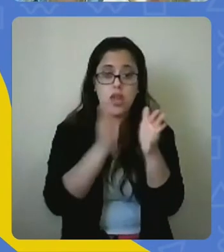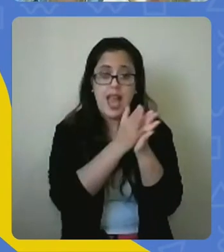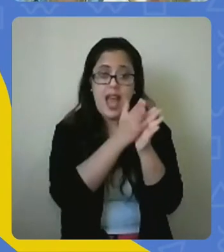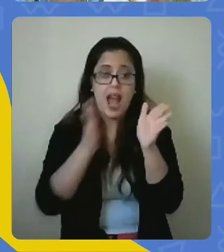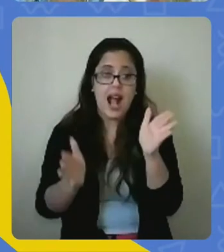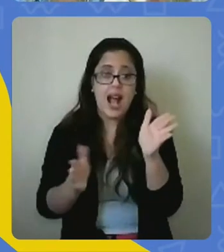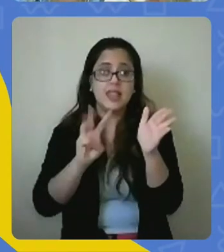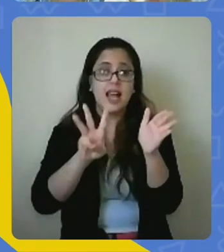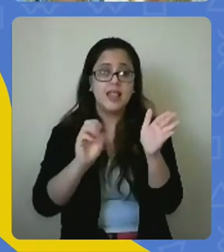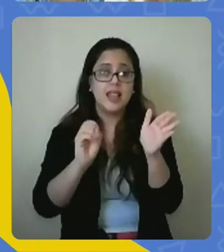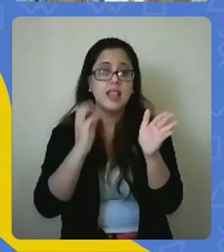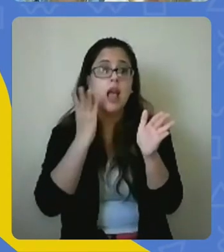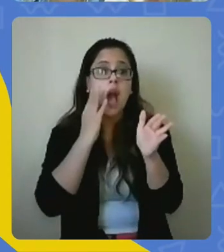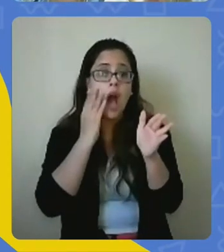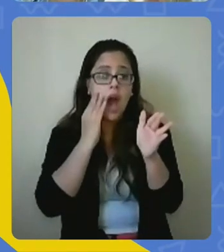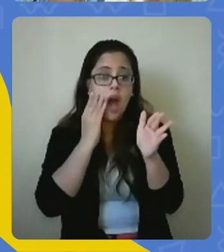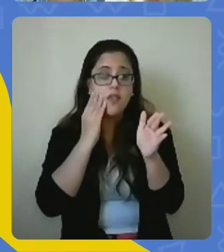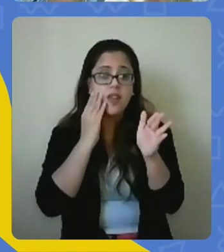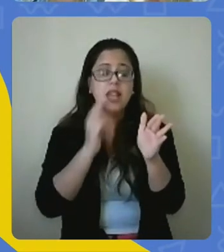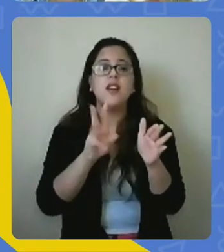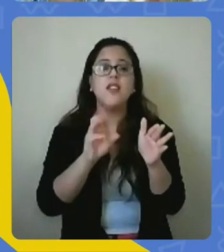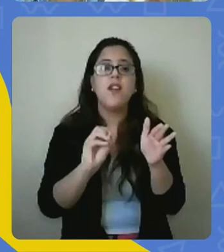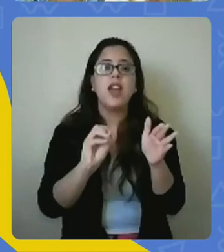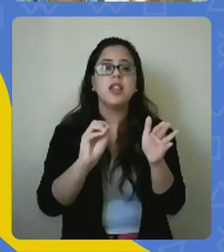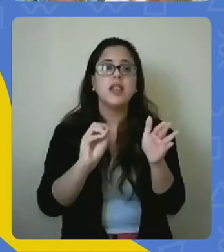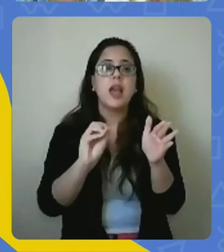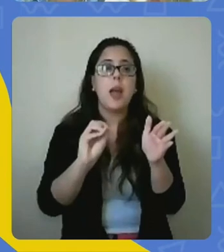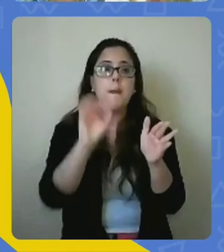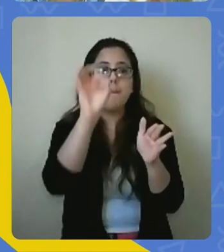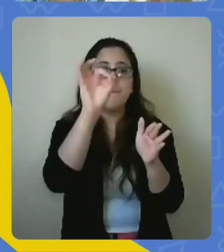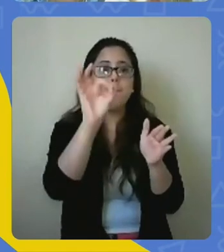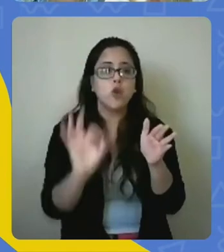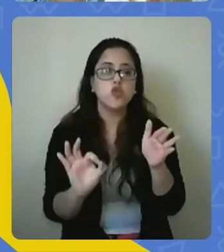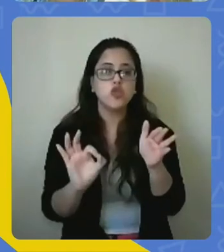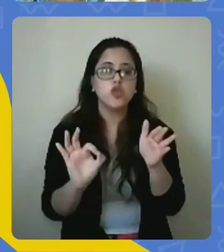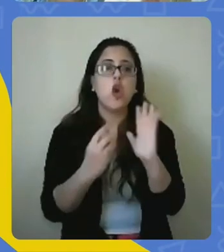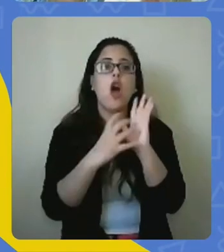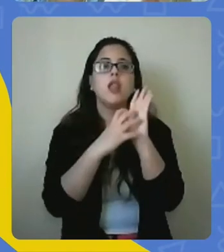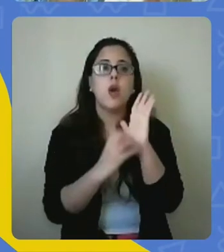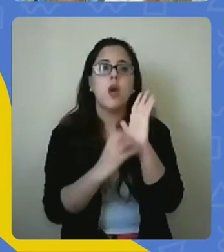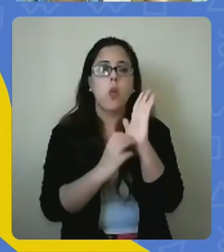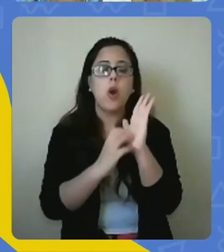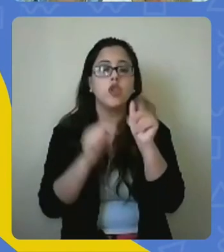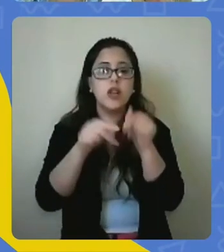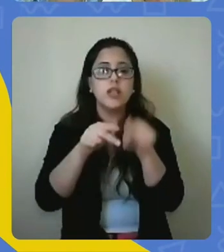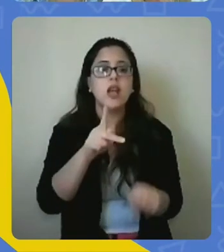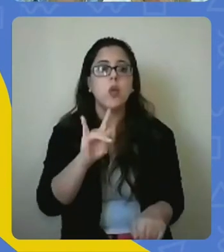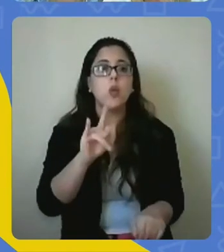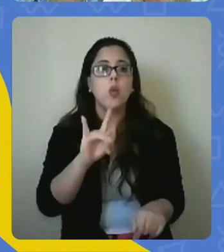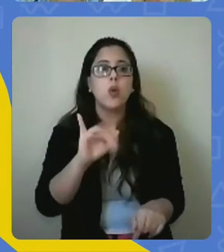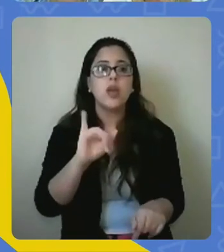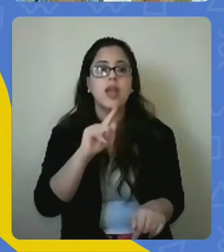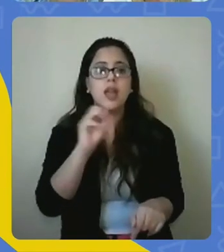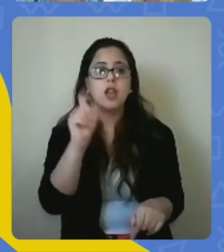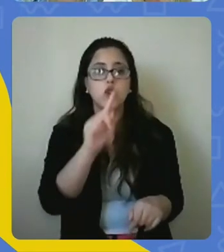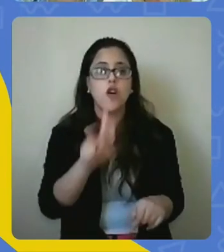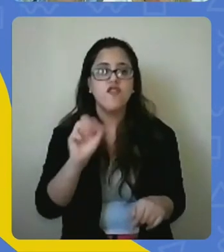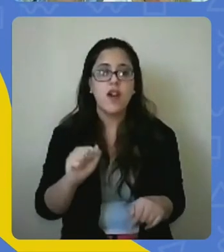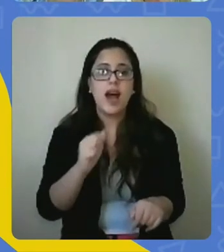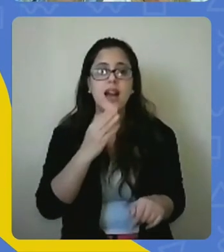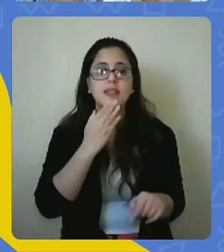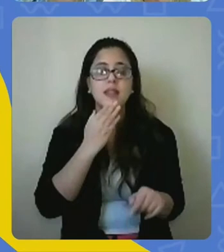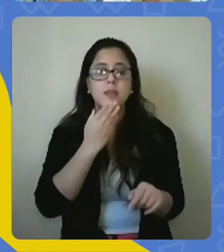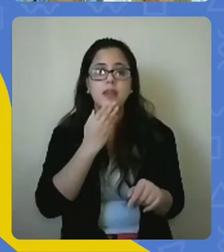abril van a estar con un 20% de descuento. Ya, eso es en el caso de Cuquitos Va y Juego de Palabras y Espacio de